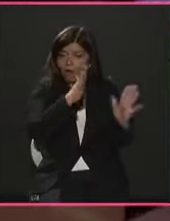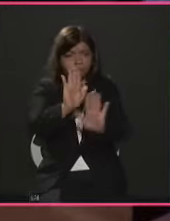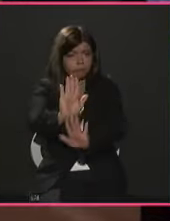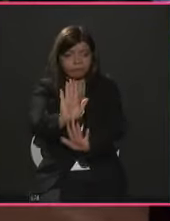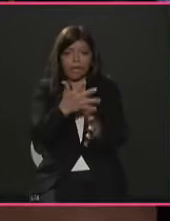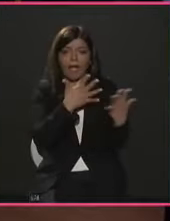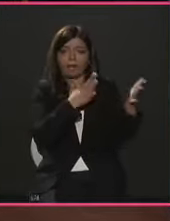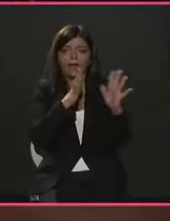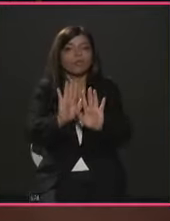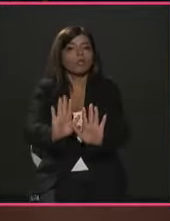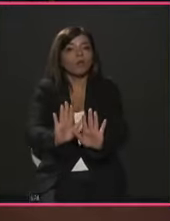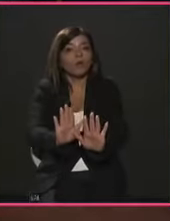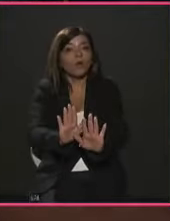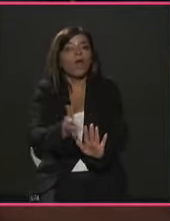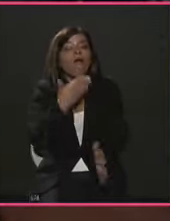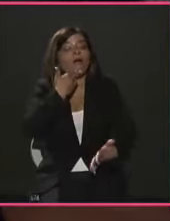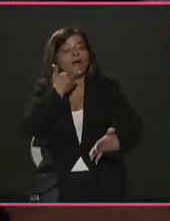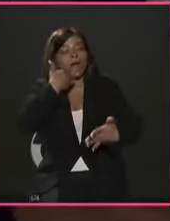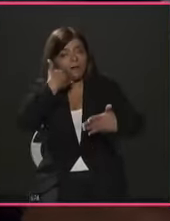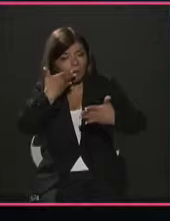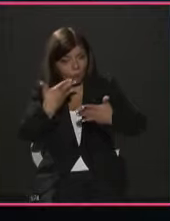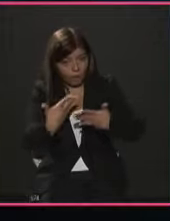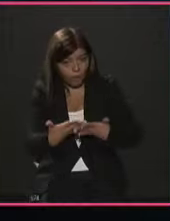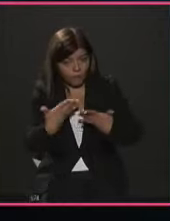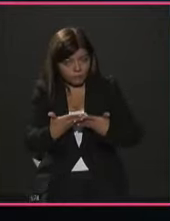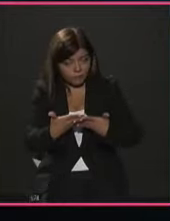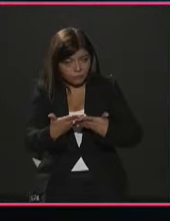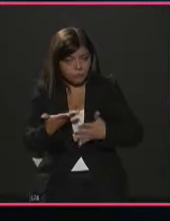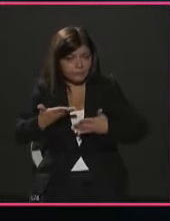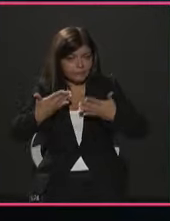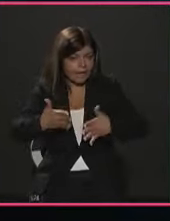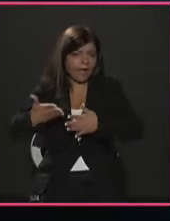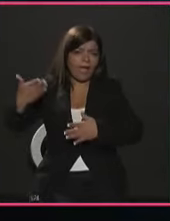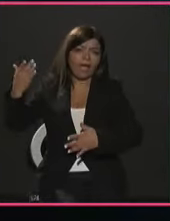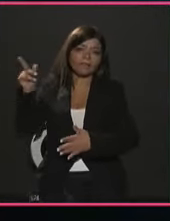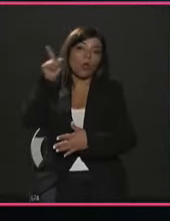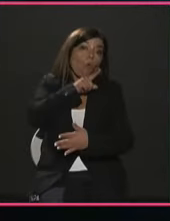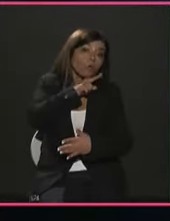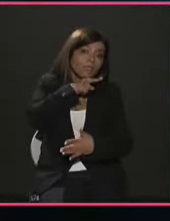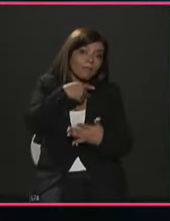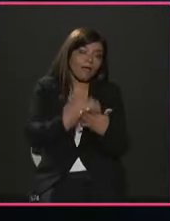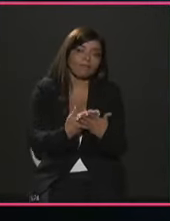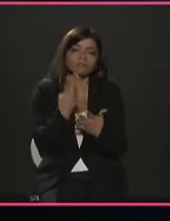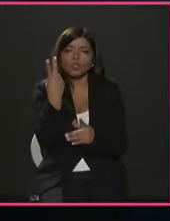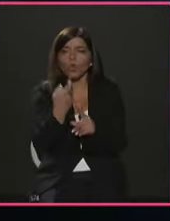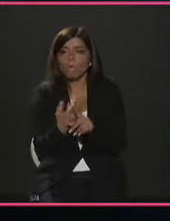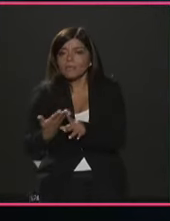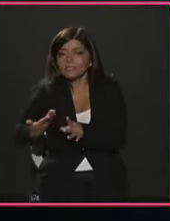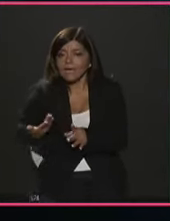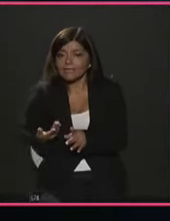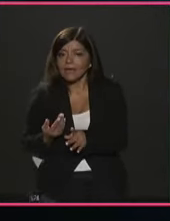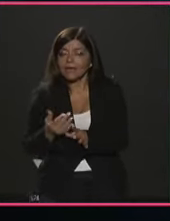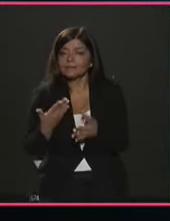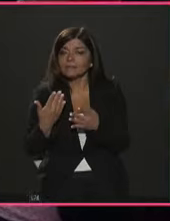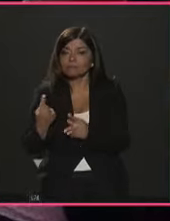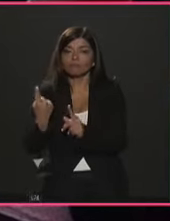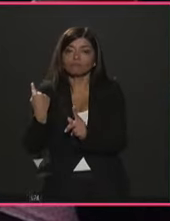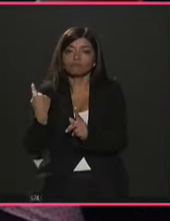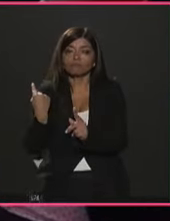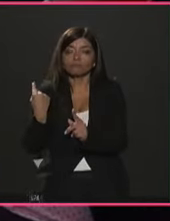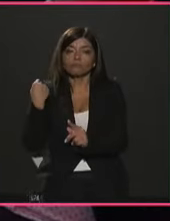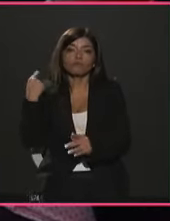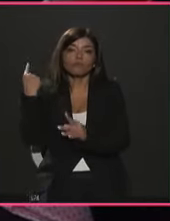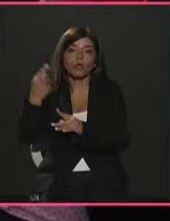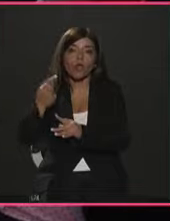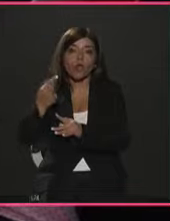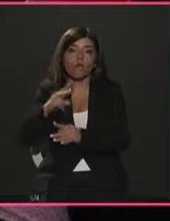todavía porque cuando cuando eh la última vez que fuei a coquimbo que no fue hace tanto tiempo hace cerca de 2 meses a